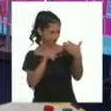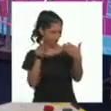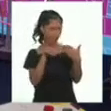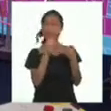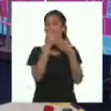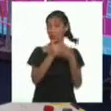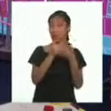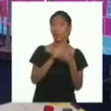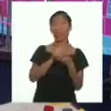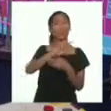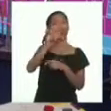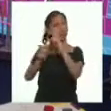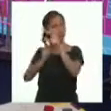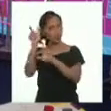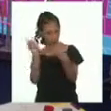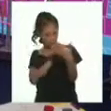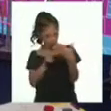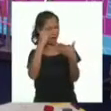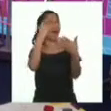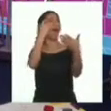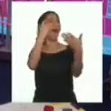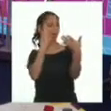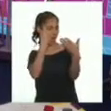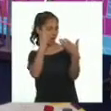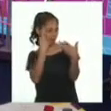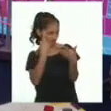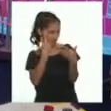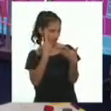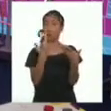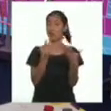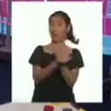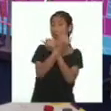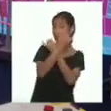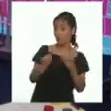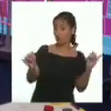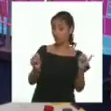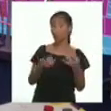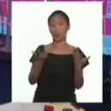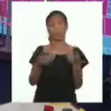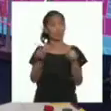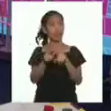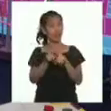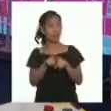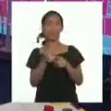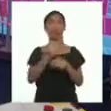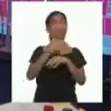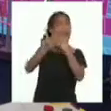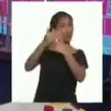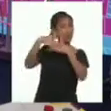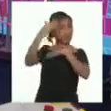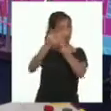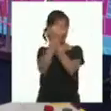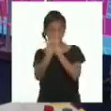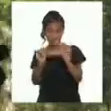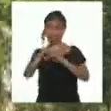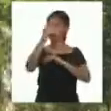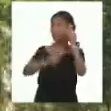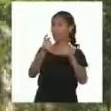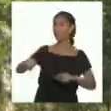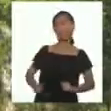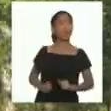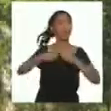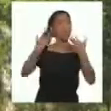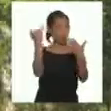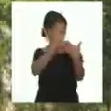fuente o testimonio para comprender mejor sobre la época de la independencia y sobre cómo era la vida años posteriores a ella.